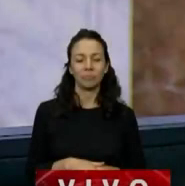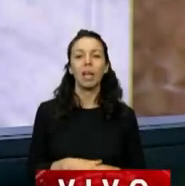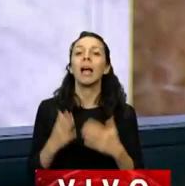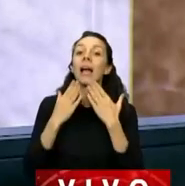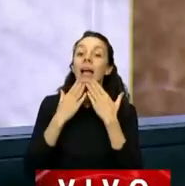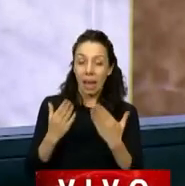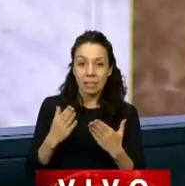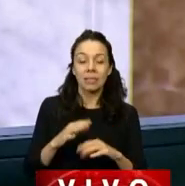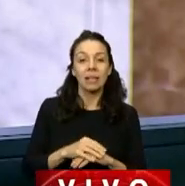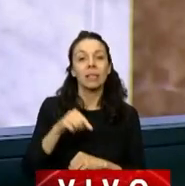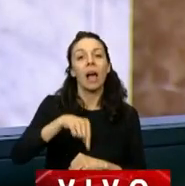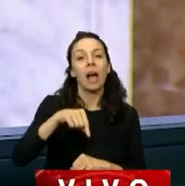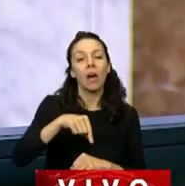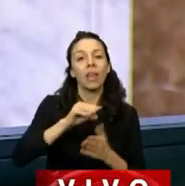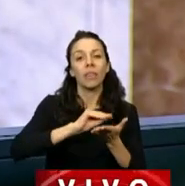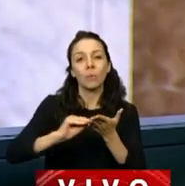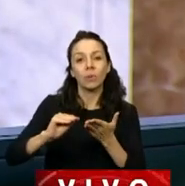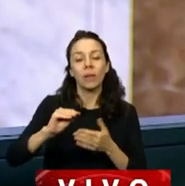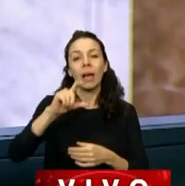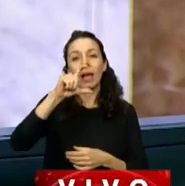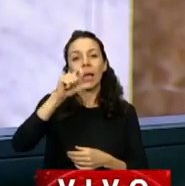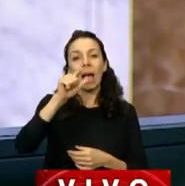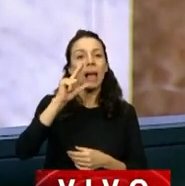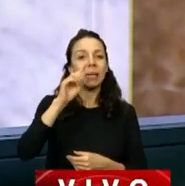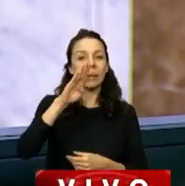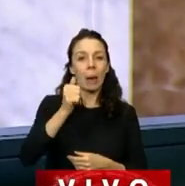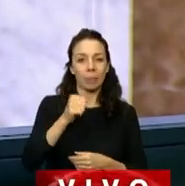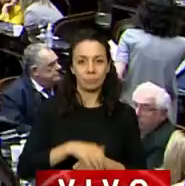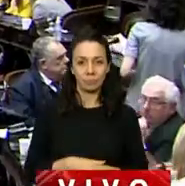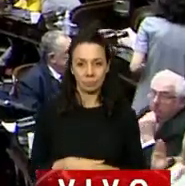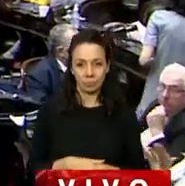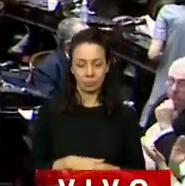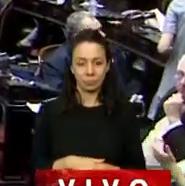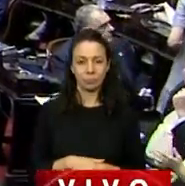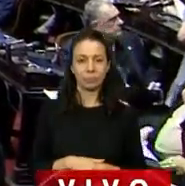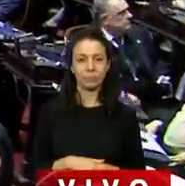En el uso de la palabra, la diputada Verónica Caliba.